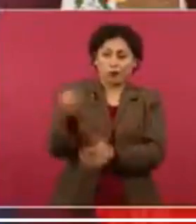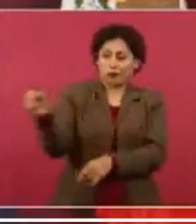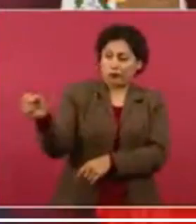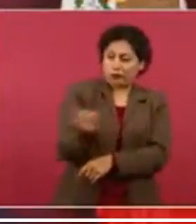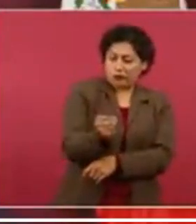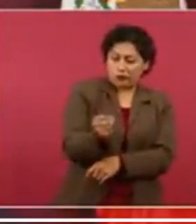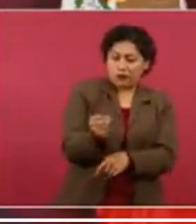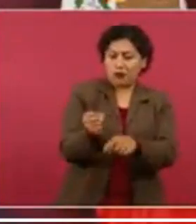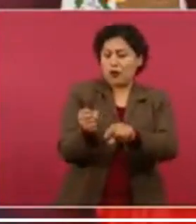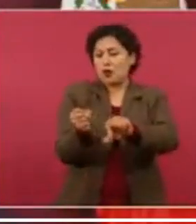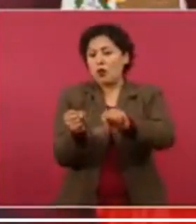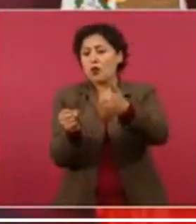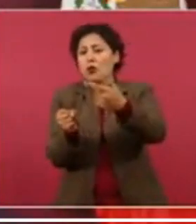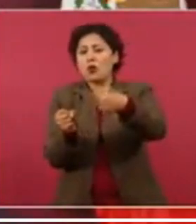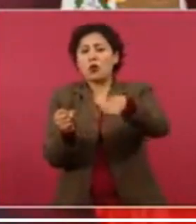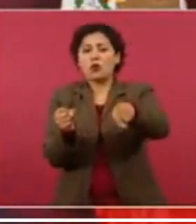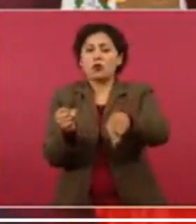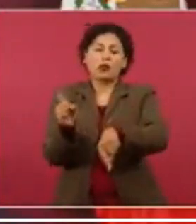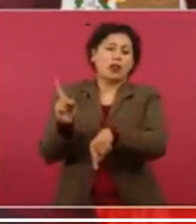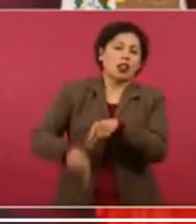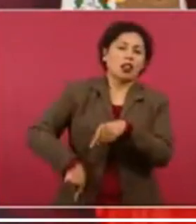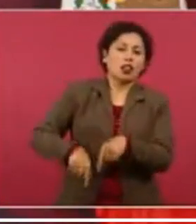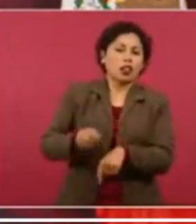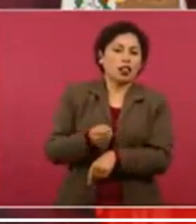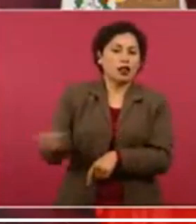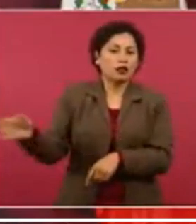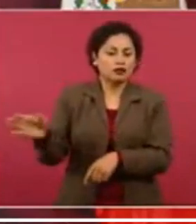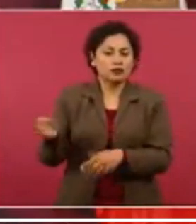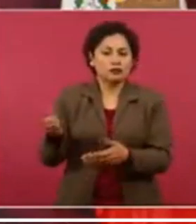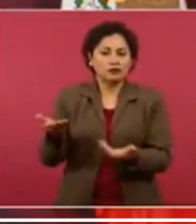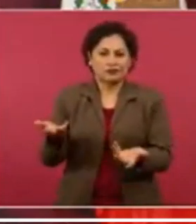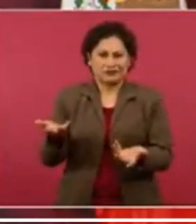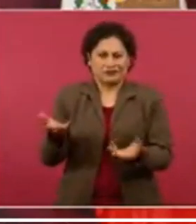elección, se gana limpiamente,